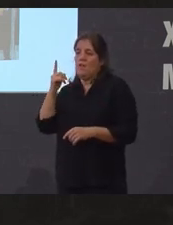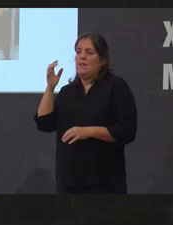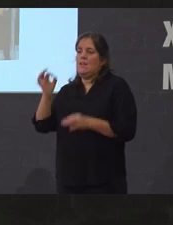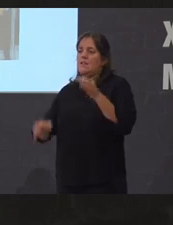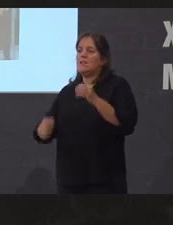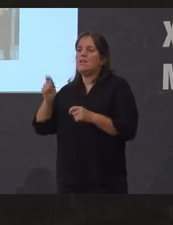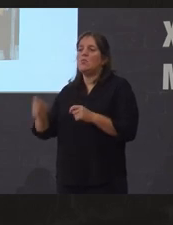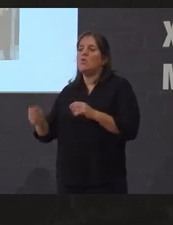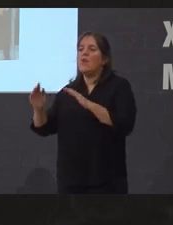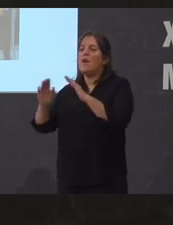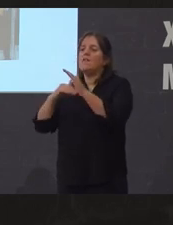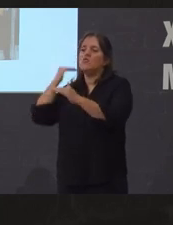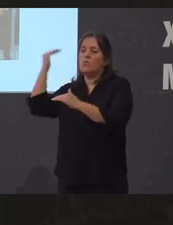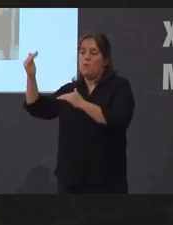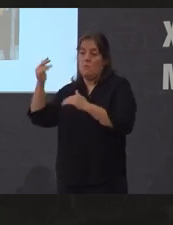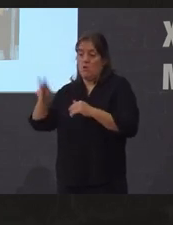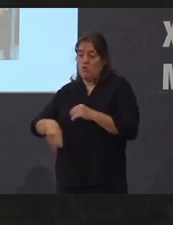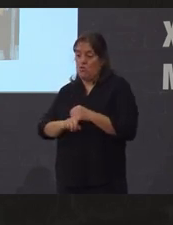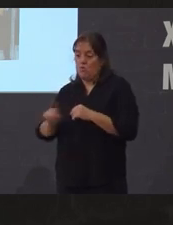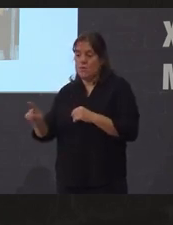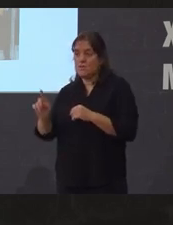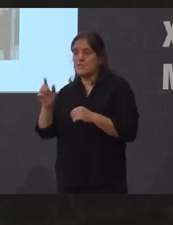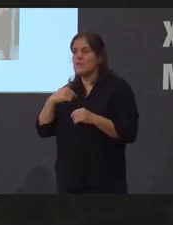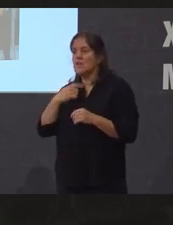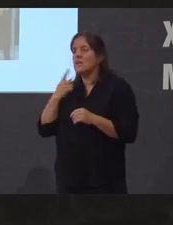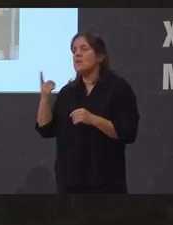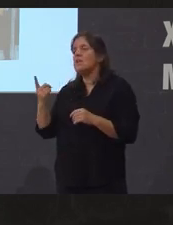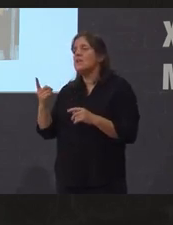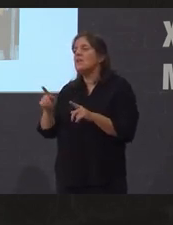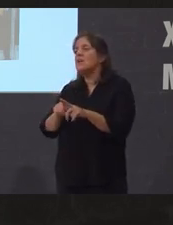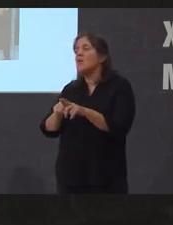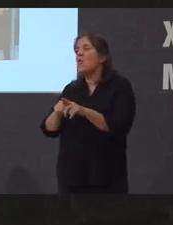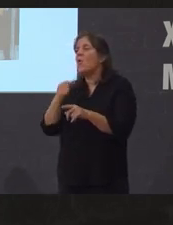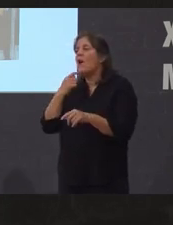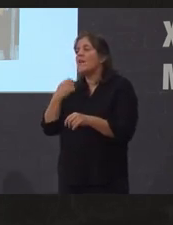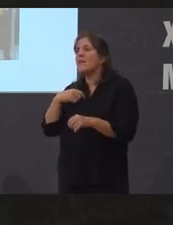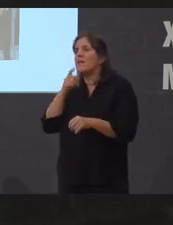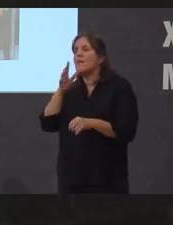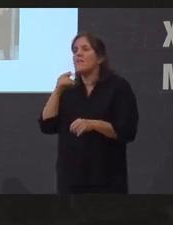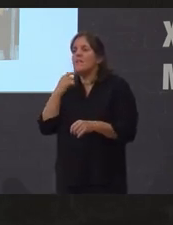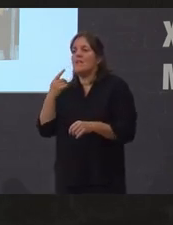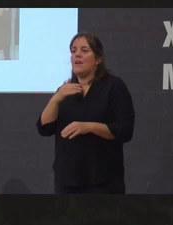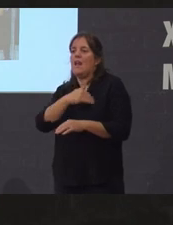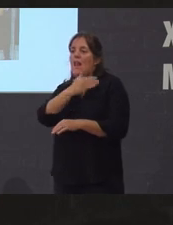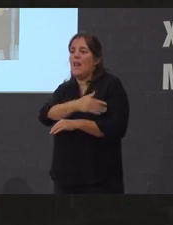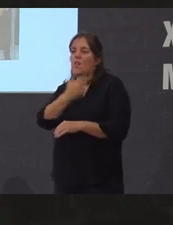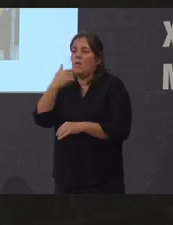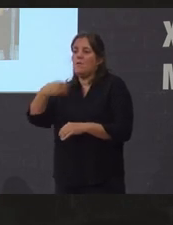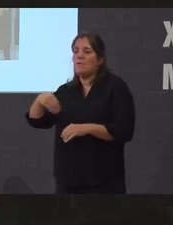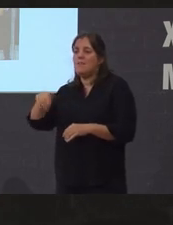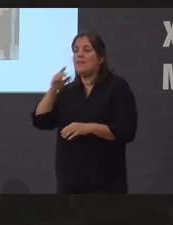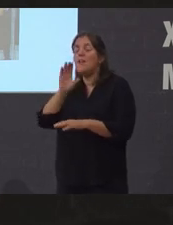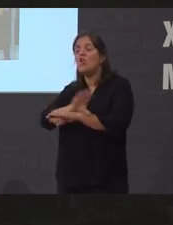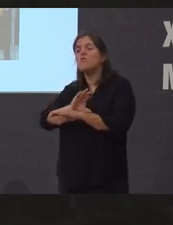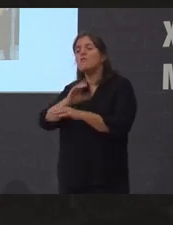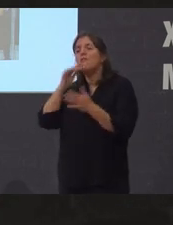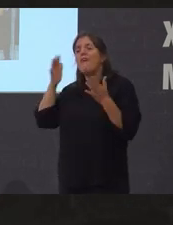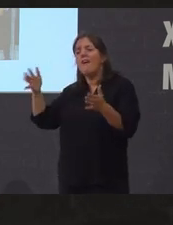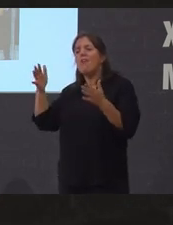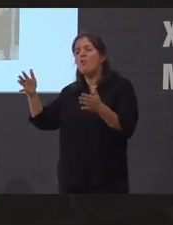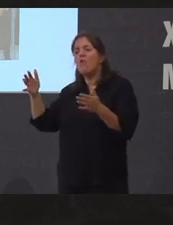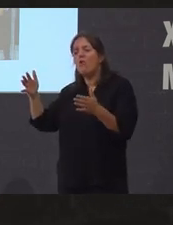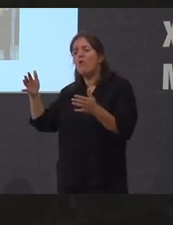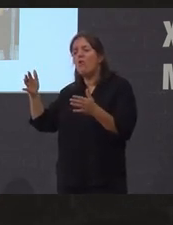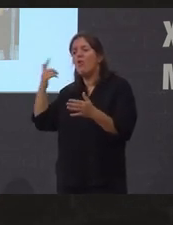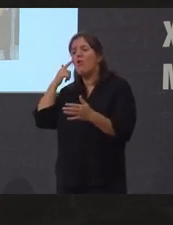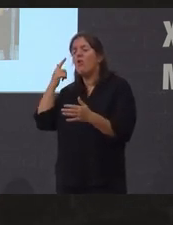é, e o gran collar da xustiza, que é do presidente do Consello Xeral